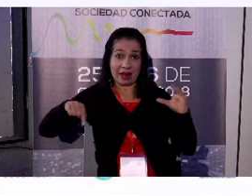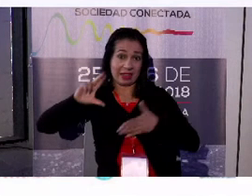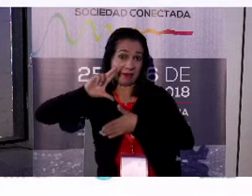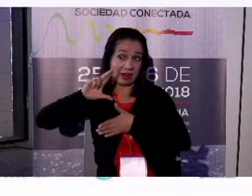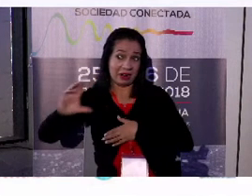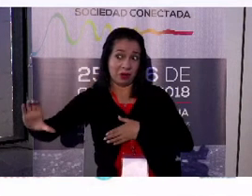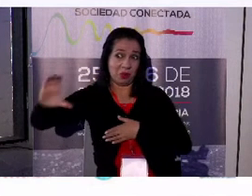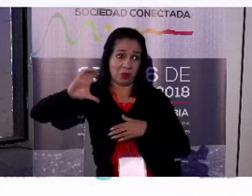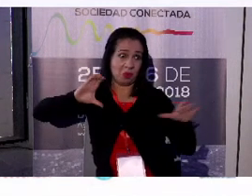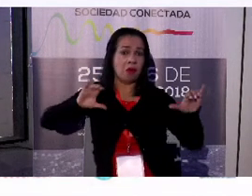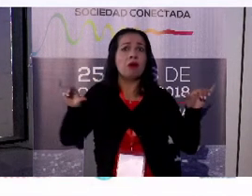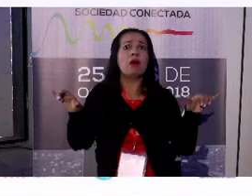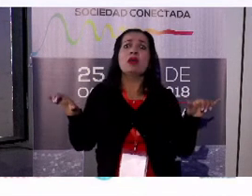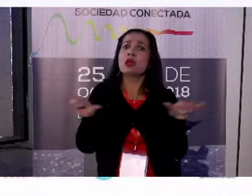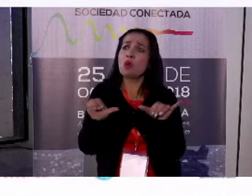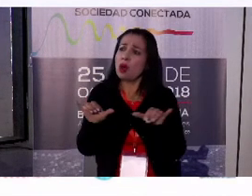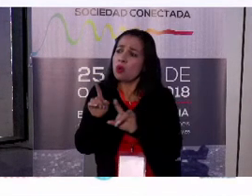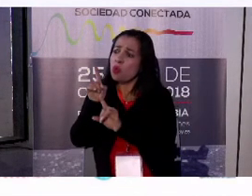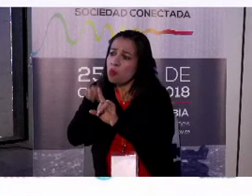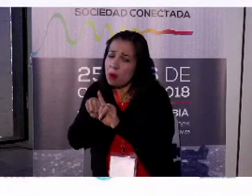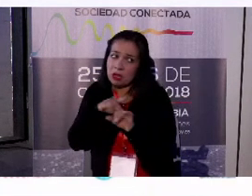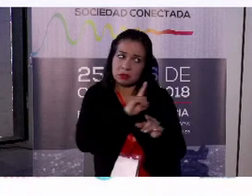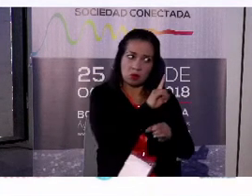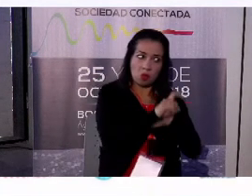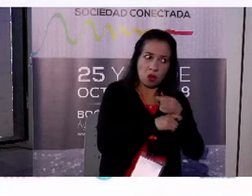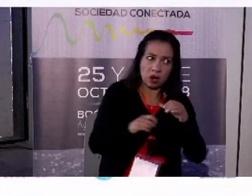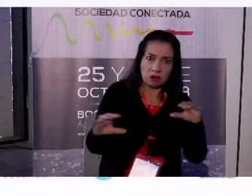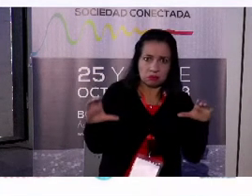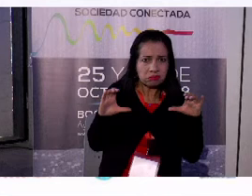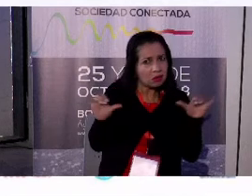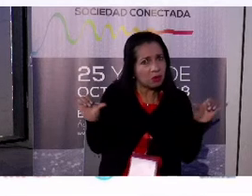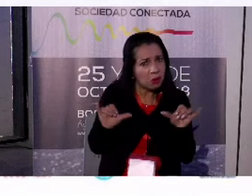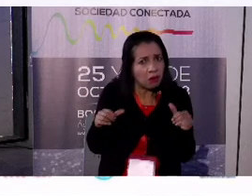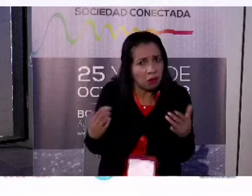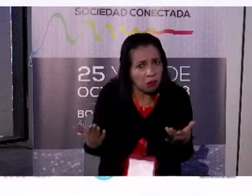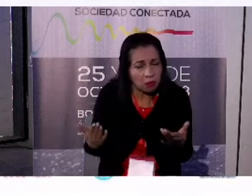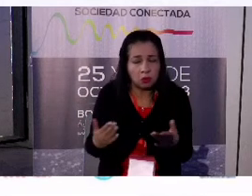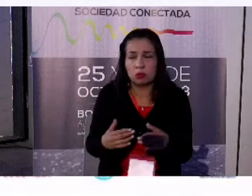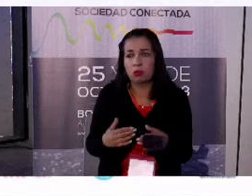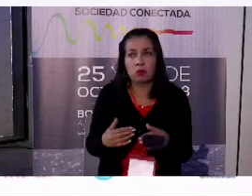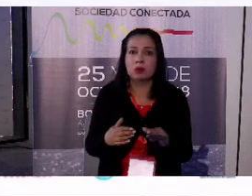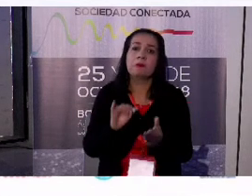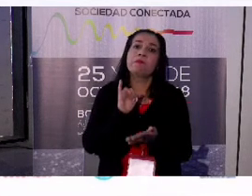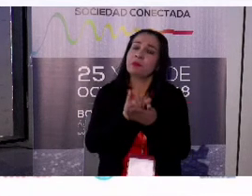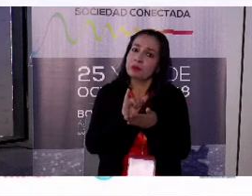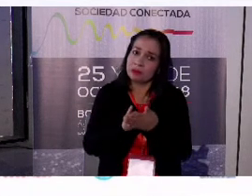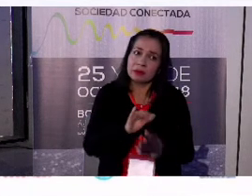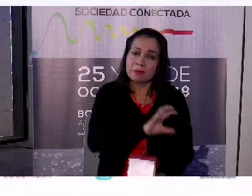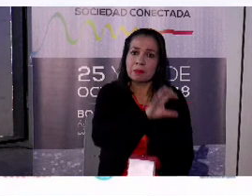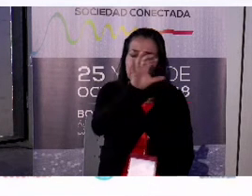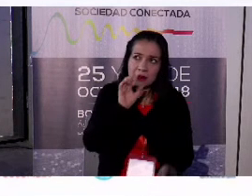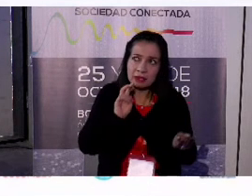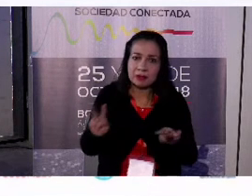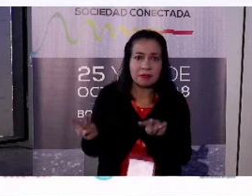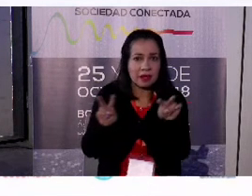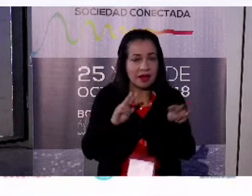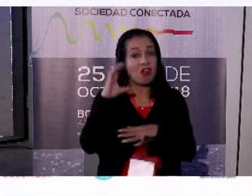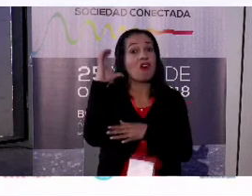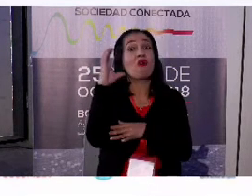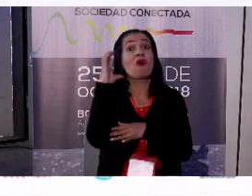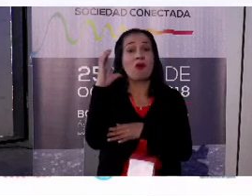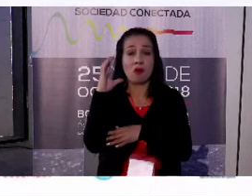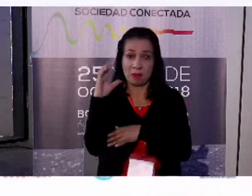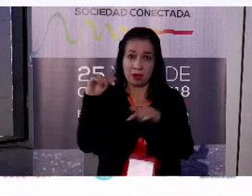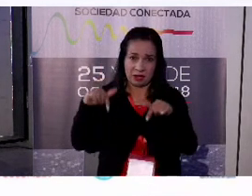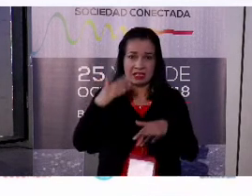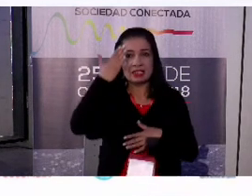así que dejo Eso veo lo que están haciendo los los países Colombia eh ustedes me son colombianos Y saben mejor